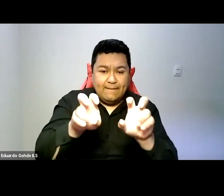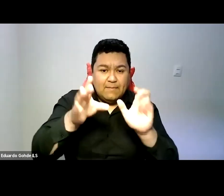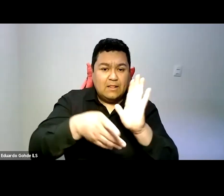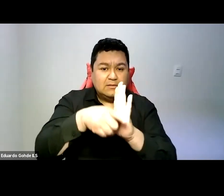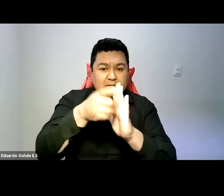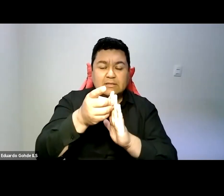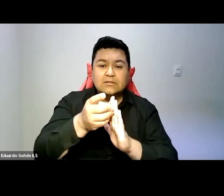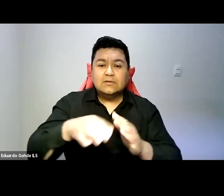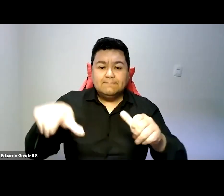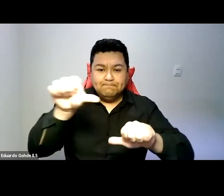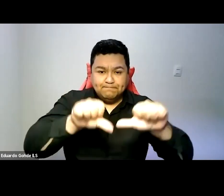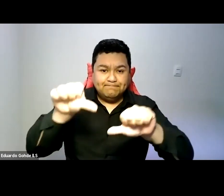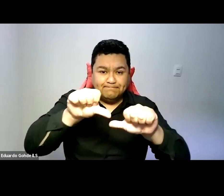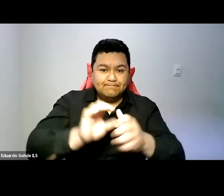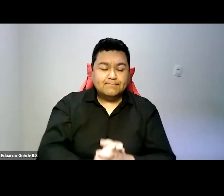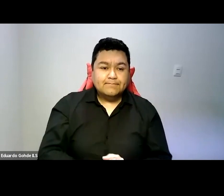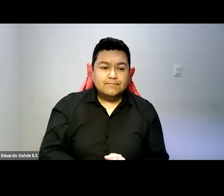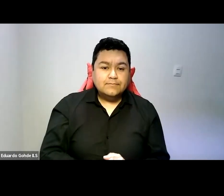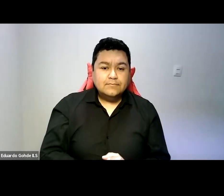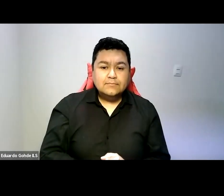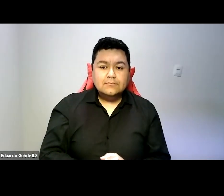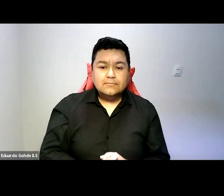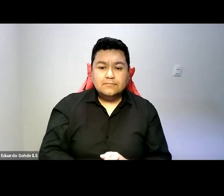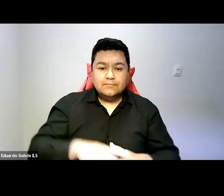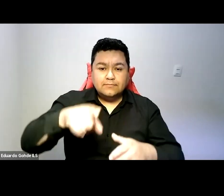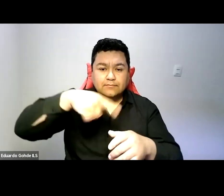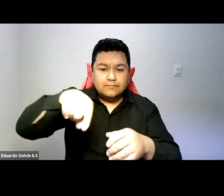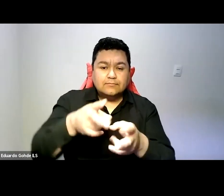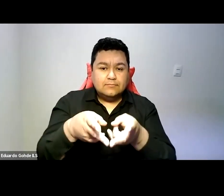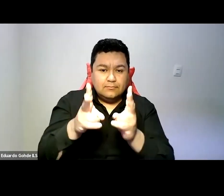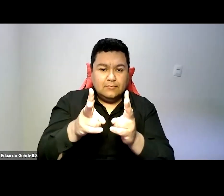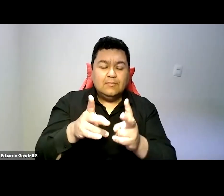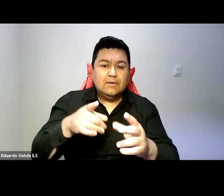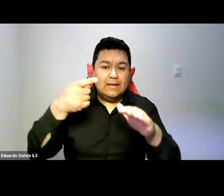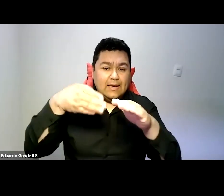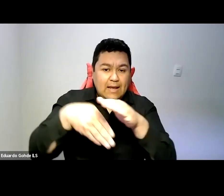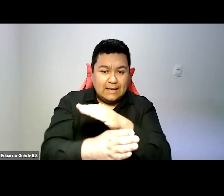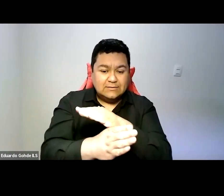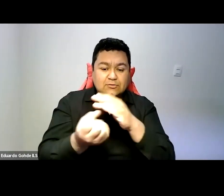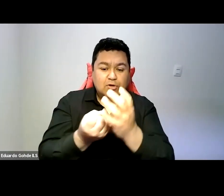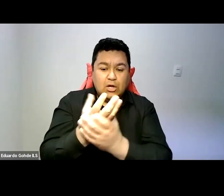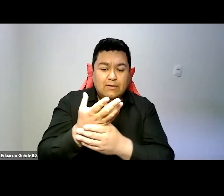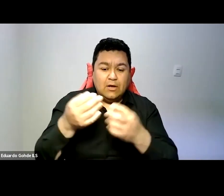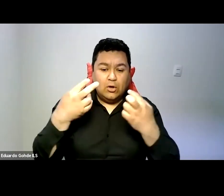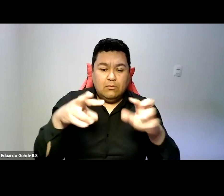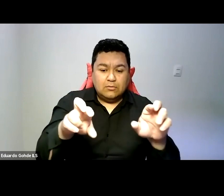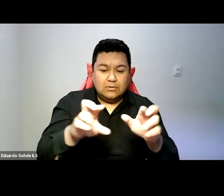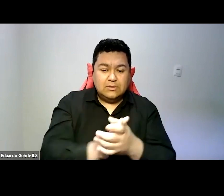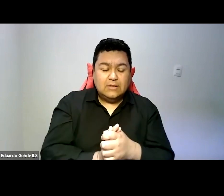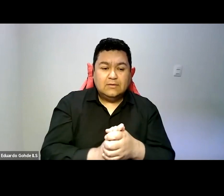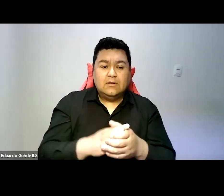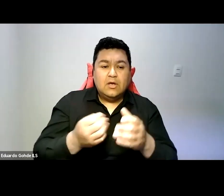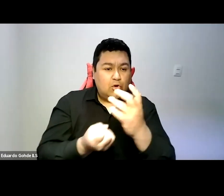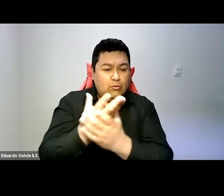de las ciencias, y para eso deben contar con acceso a nuevas oportunidades, nuevas formas de